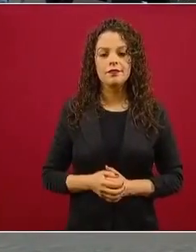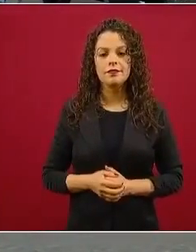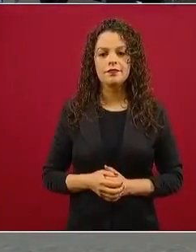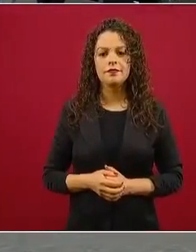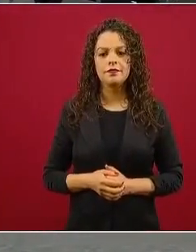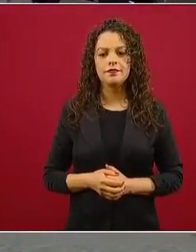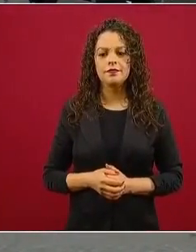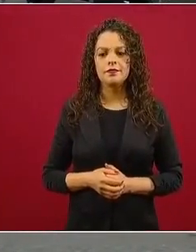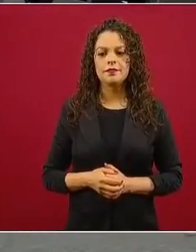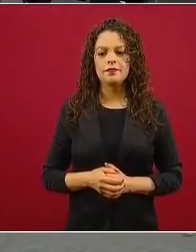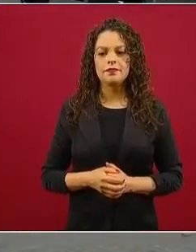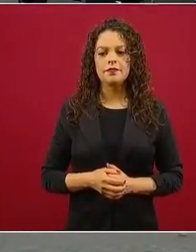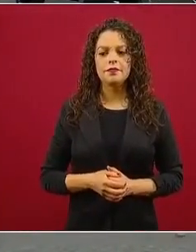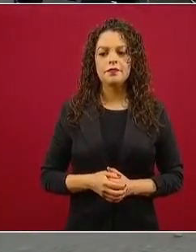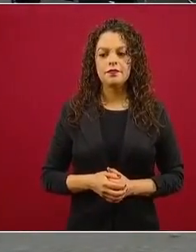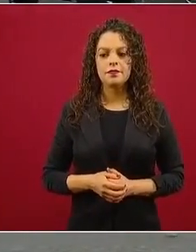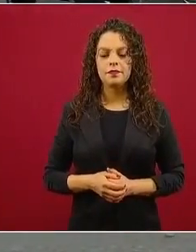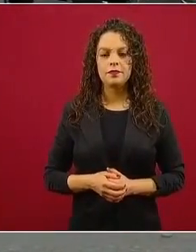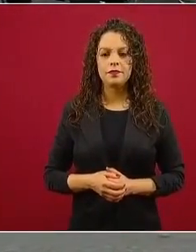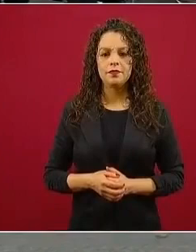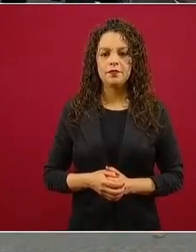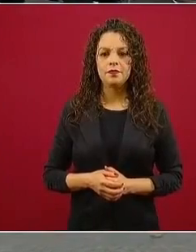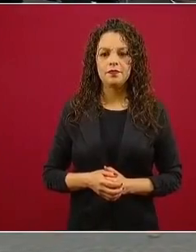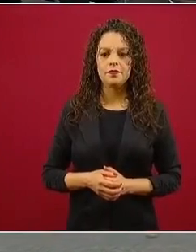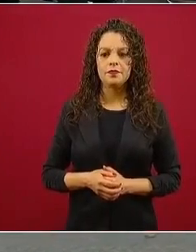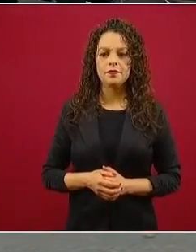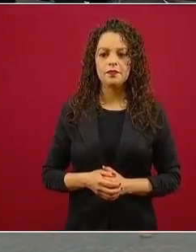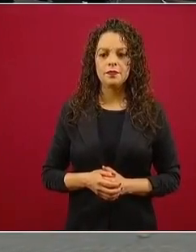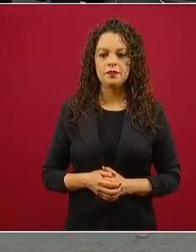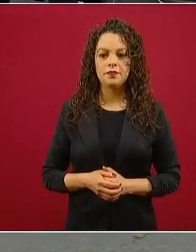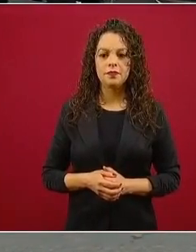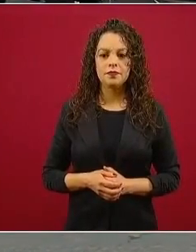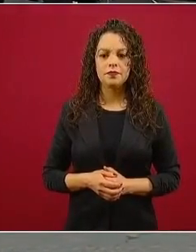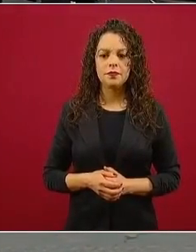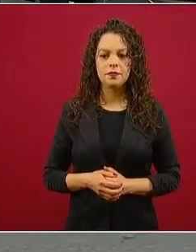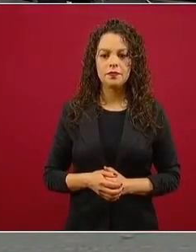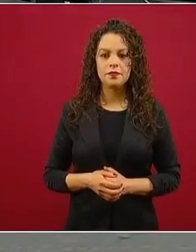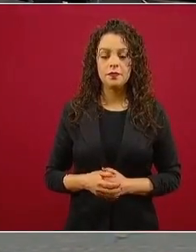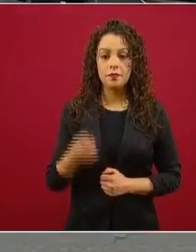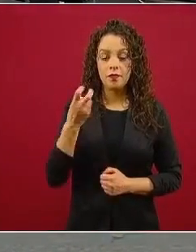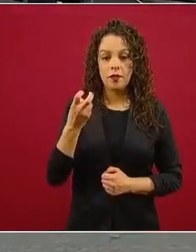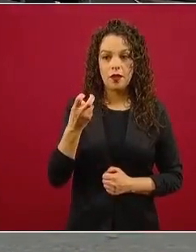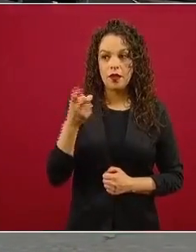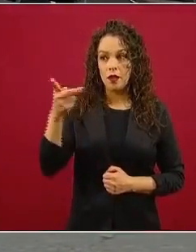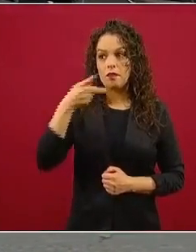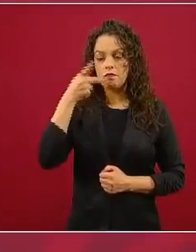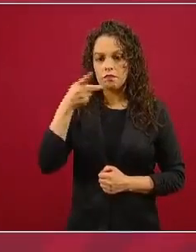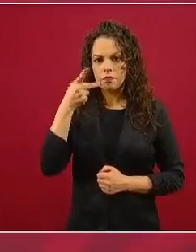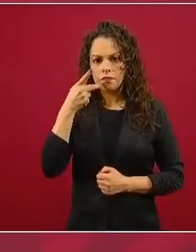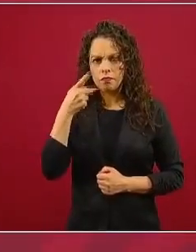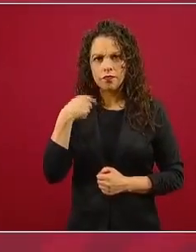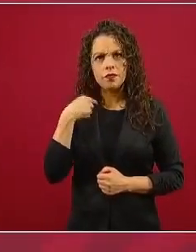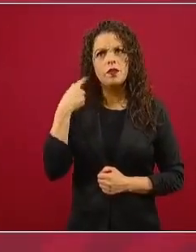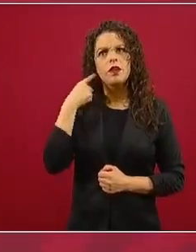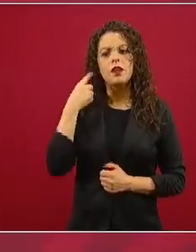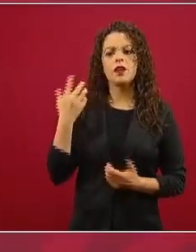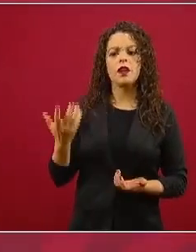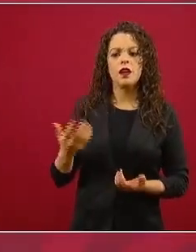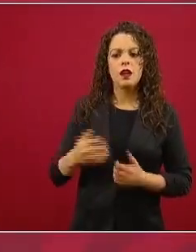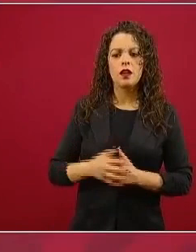Personas de relevancia. Sí, a ver si lo escuchamos. Me llamó la atención eso. Personas de